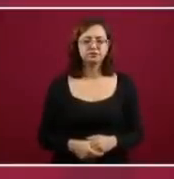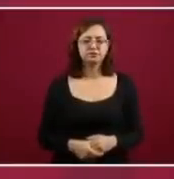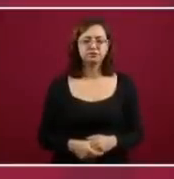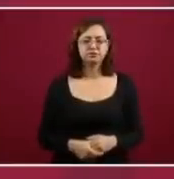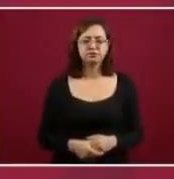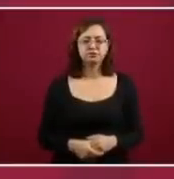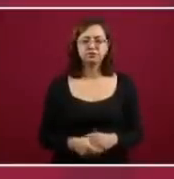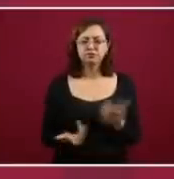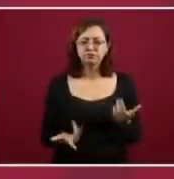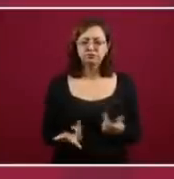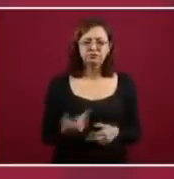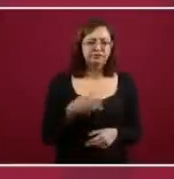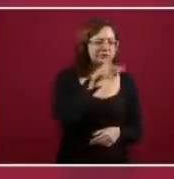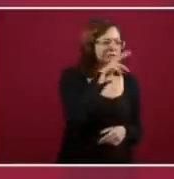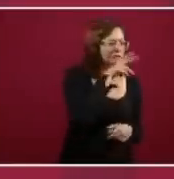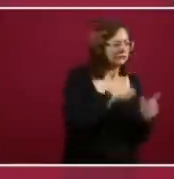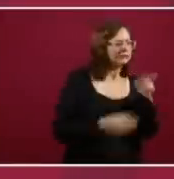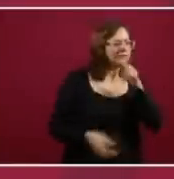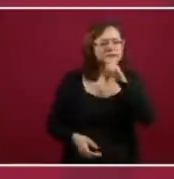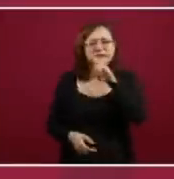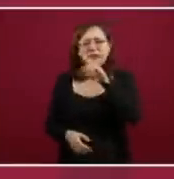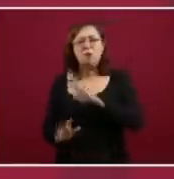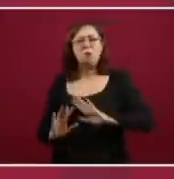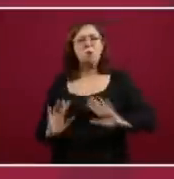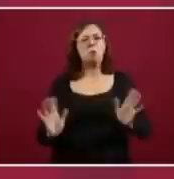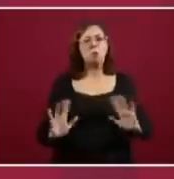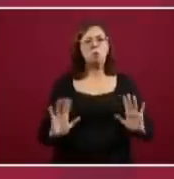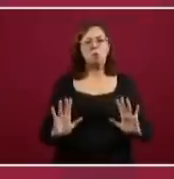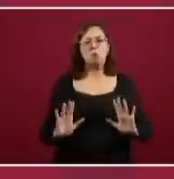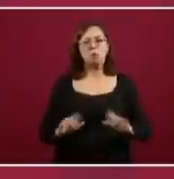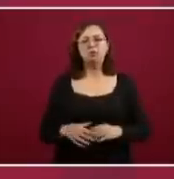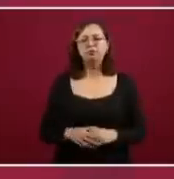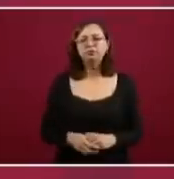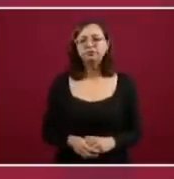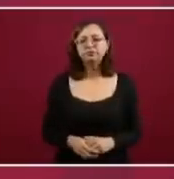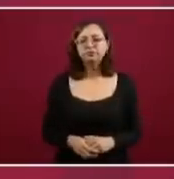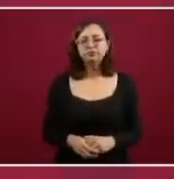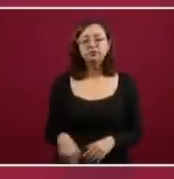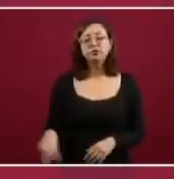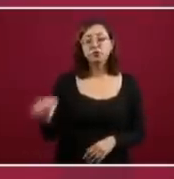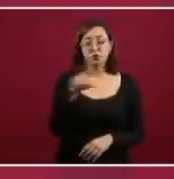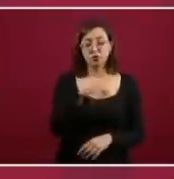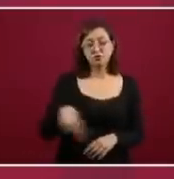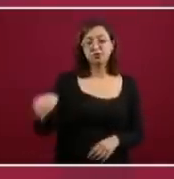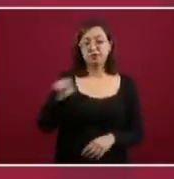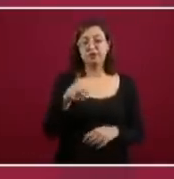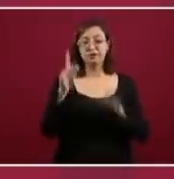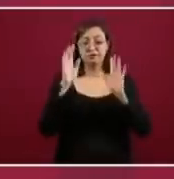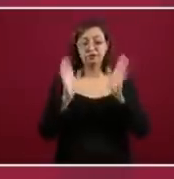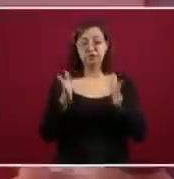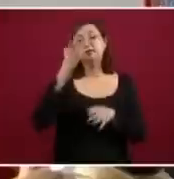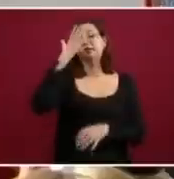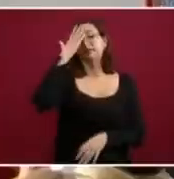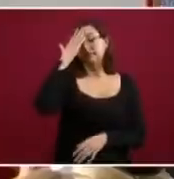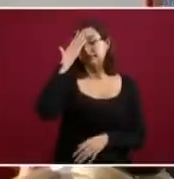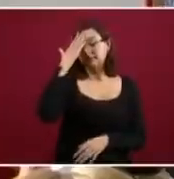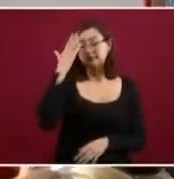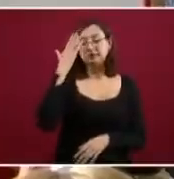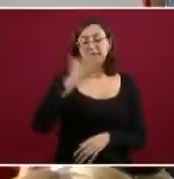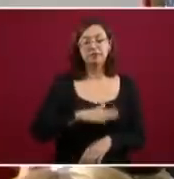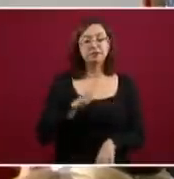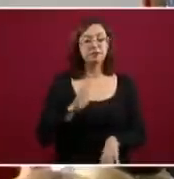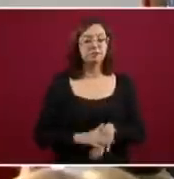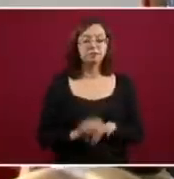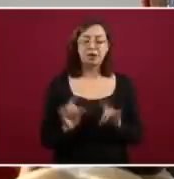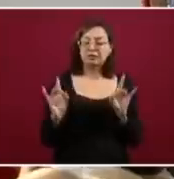ninguna preocupación ya saben el tema más delicado